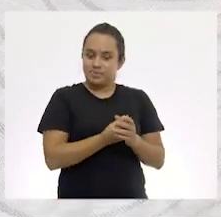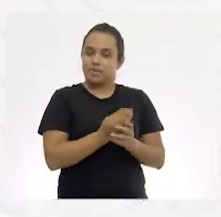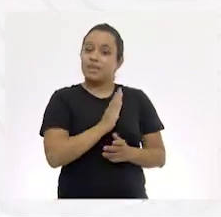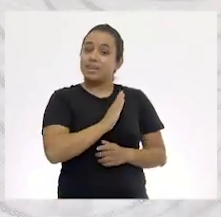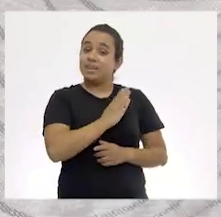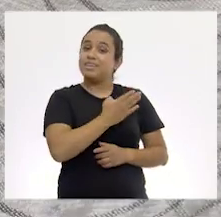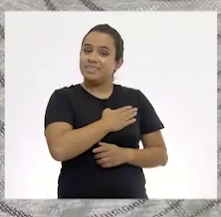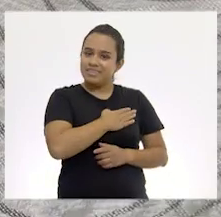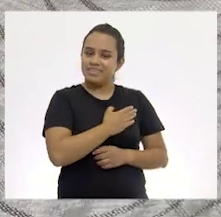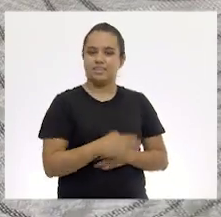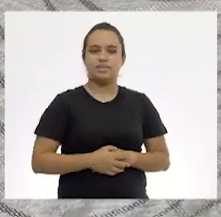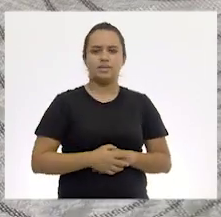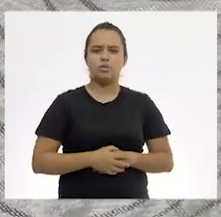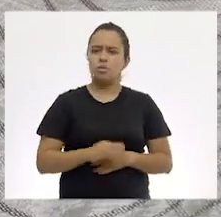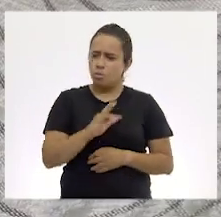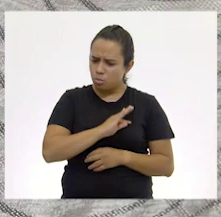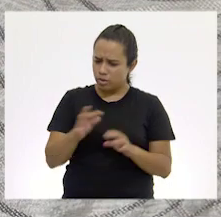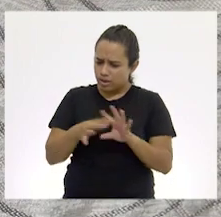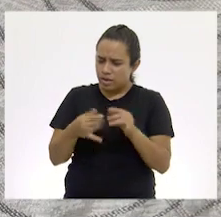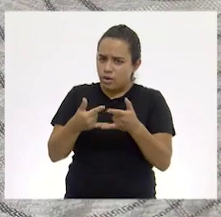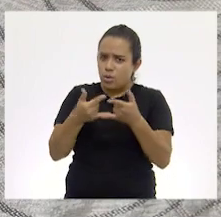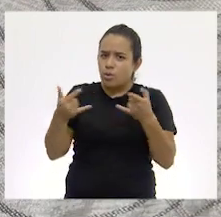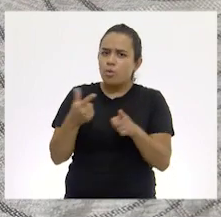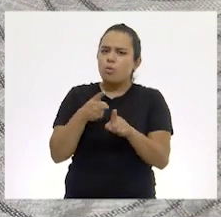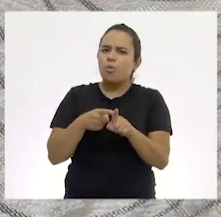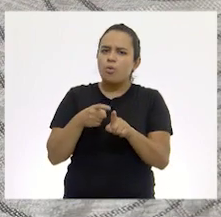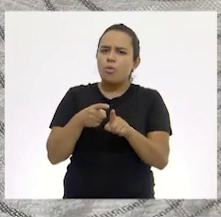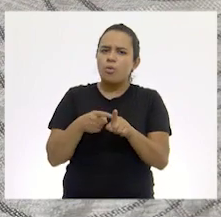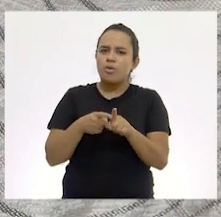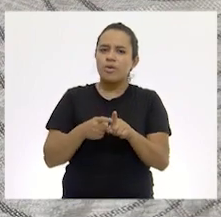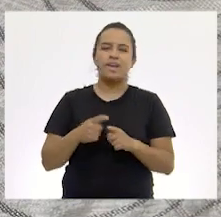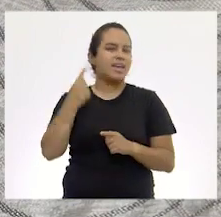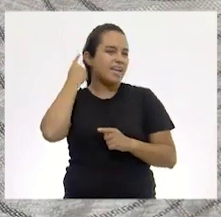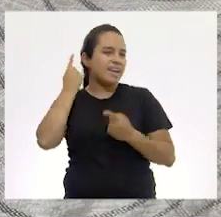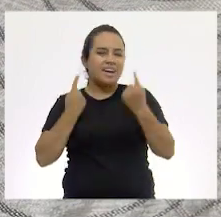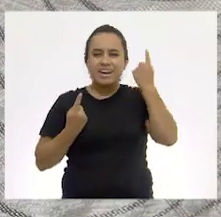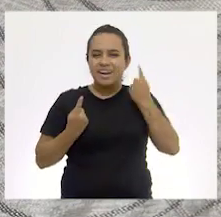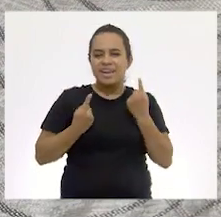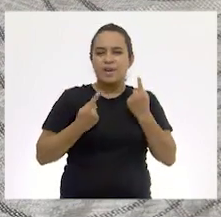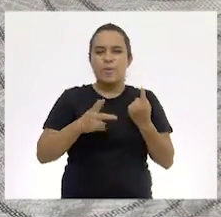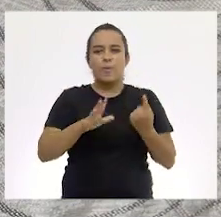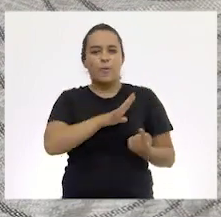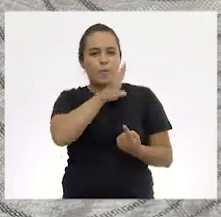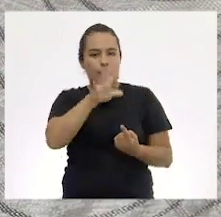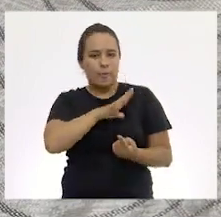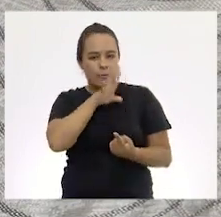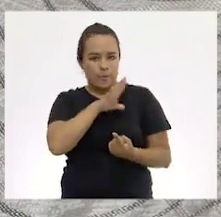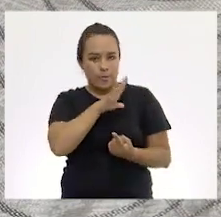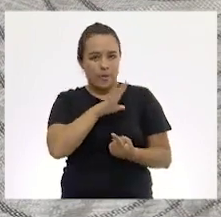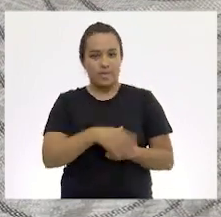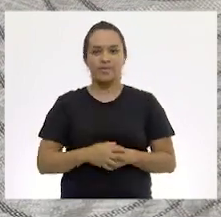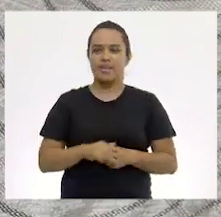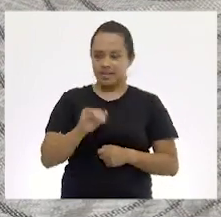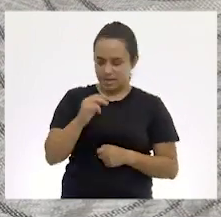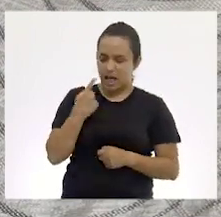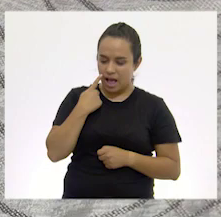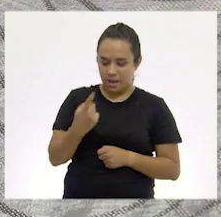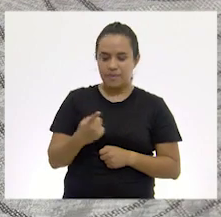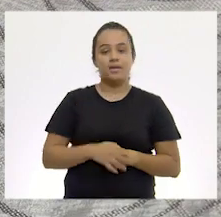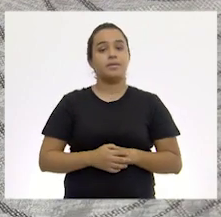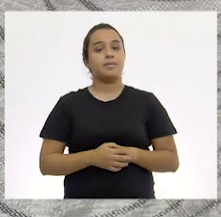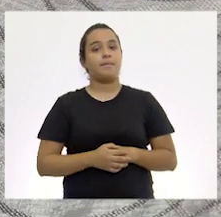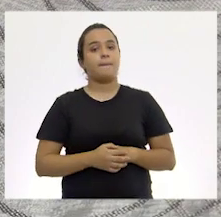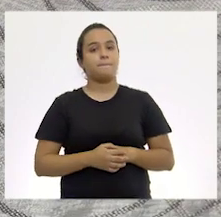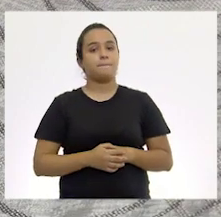español. ¿Nos podrías contar el cuento de Ricitos de Oro? ¿Sí? A ver, pues empieza.